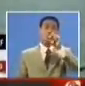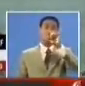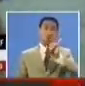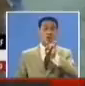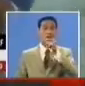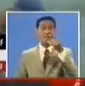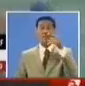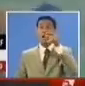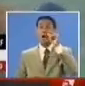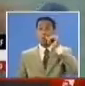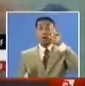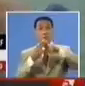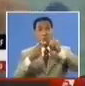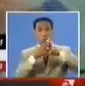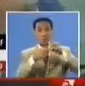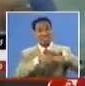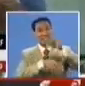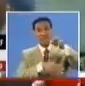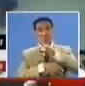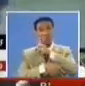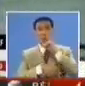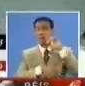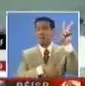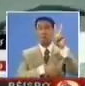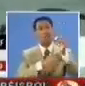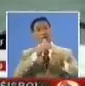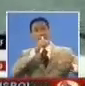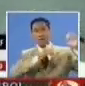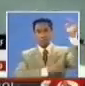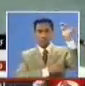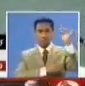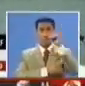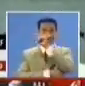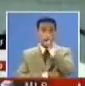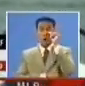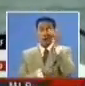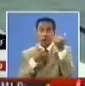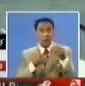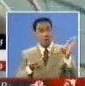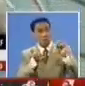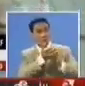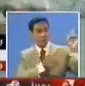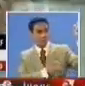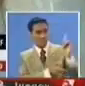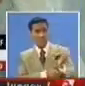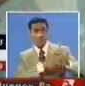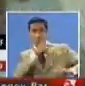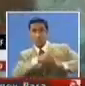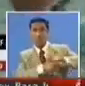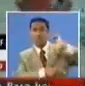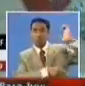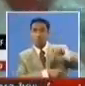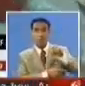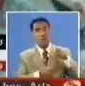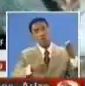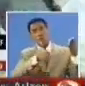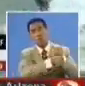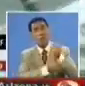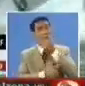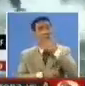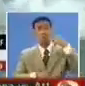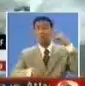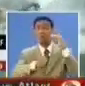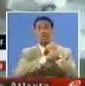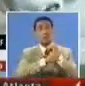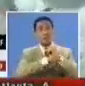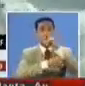windsurfista profesional de esa zona que ha dejado muy en alto el nombre de Venezuela. Diony acaba de regresar al país procedente de Europa, donde consiguió su mejor actuación